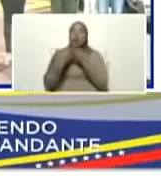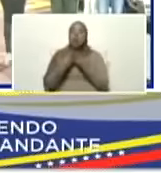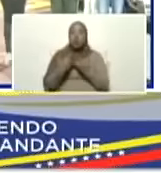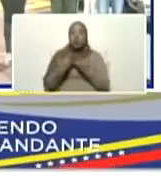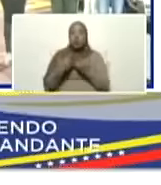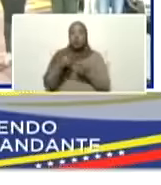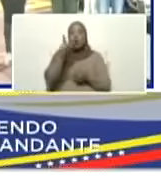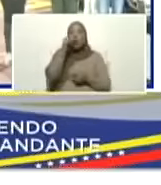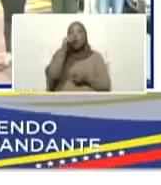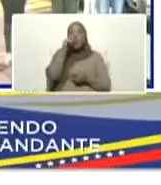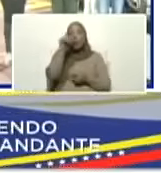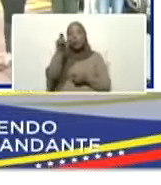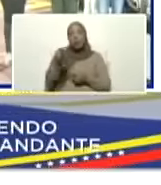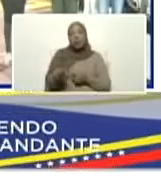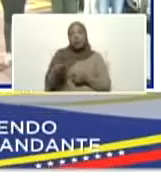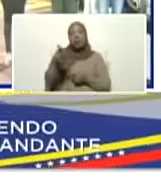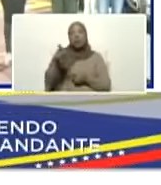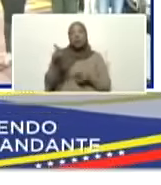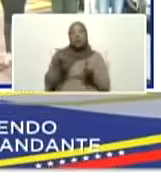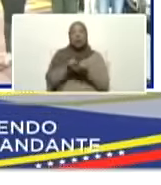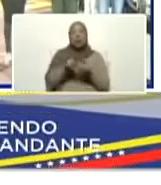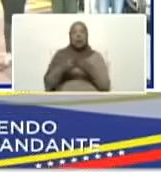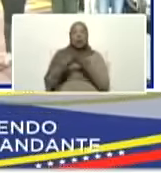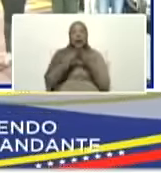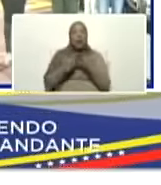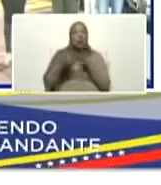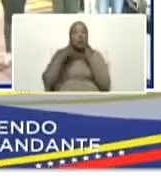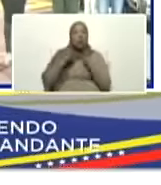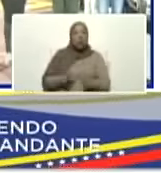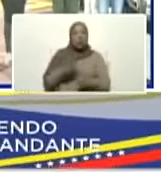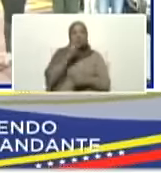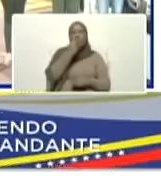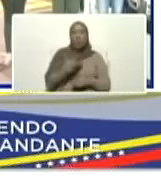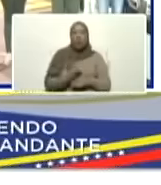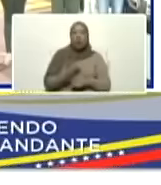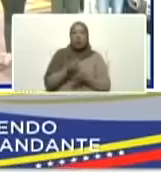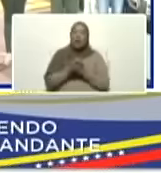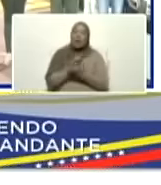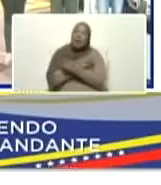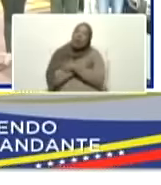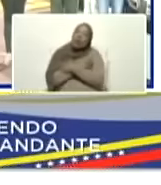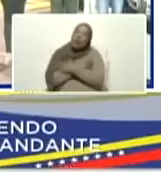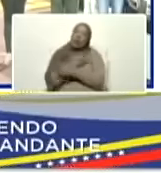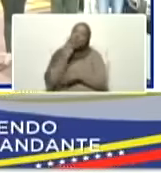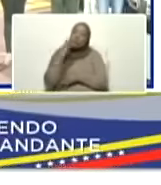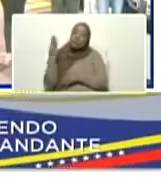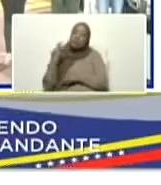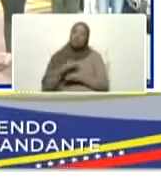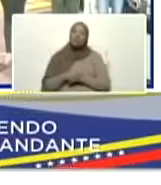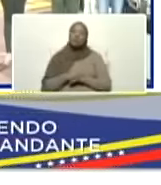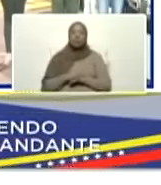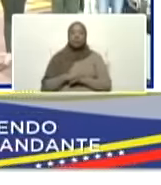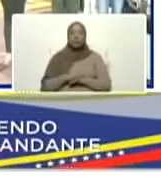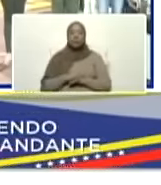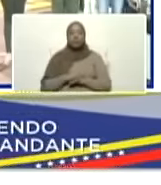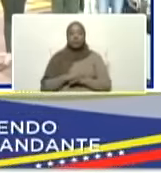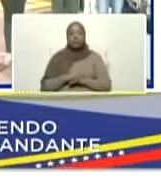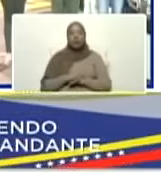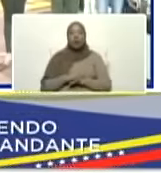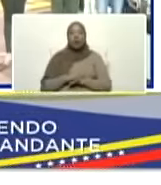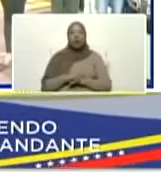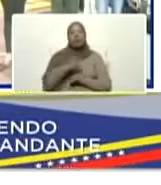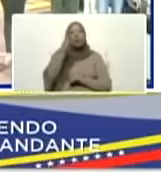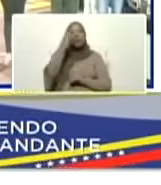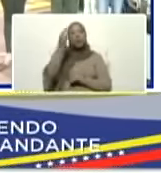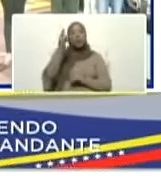Edgar, sigan el camino del triunfo y me le dan un abrazo. Y quiero que Dios